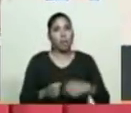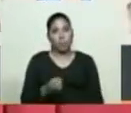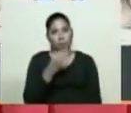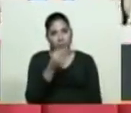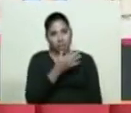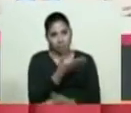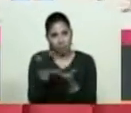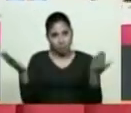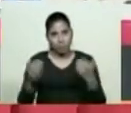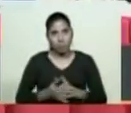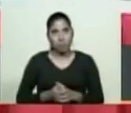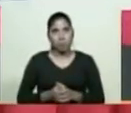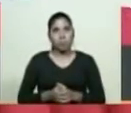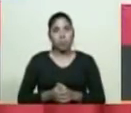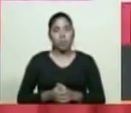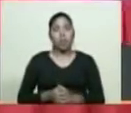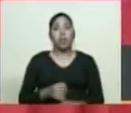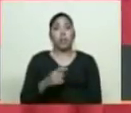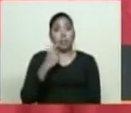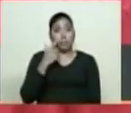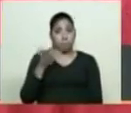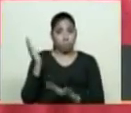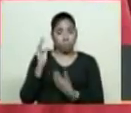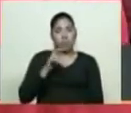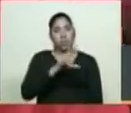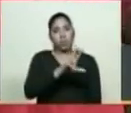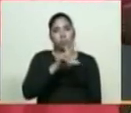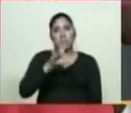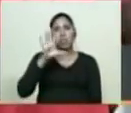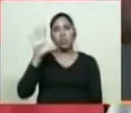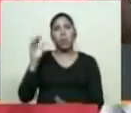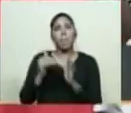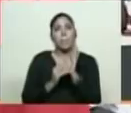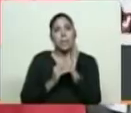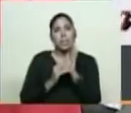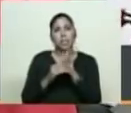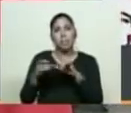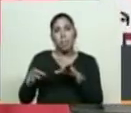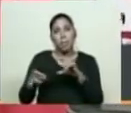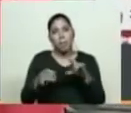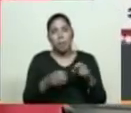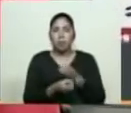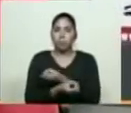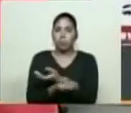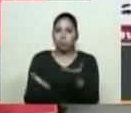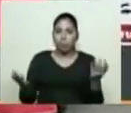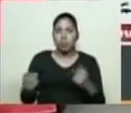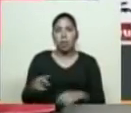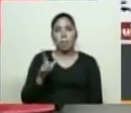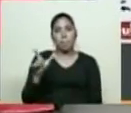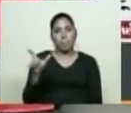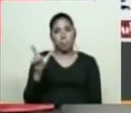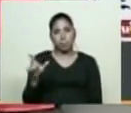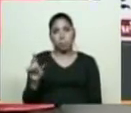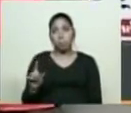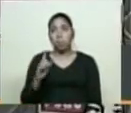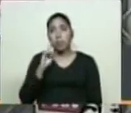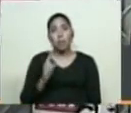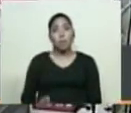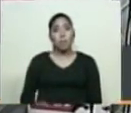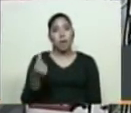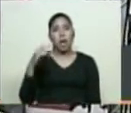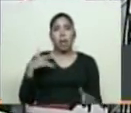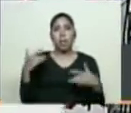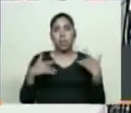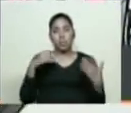Bueno, allí lo tenían. Más de 335 mil carnet han sido entregados por el Partido Socialista Unido de Venezuela en esta primera jornada que se